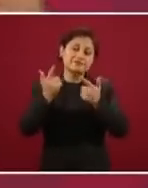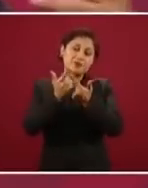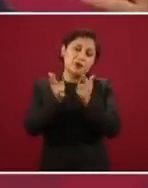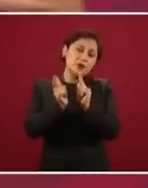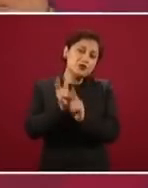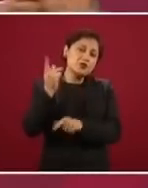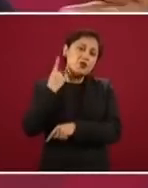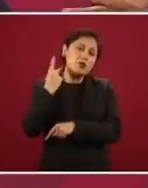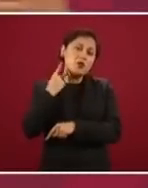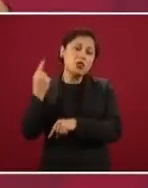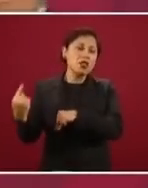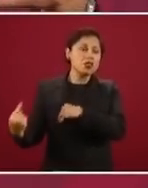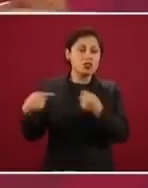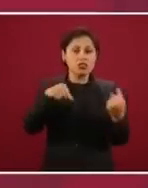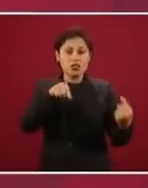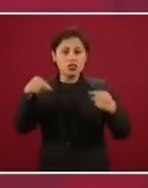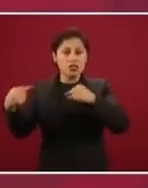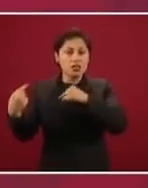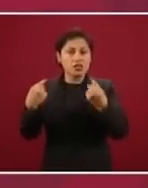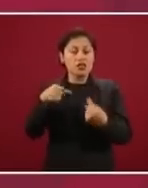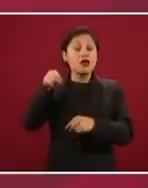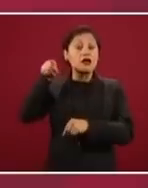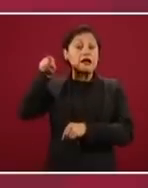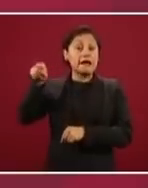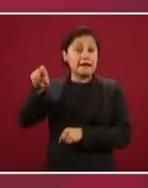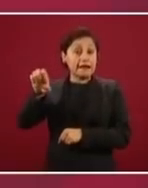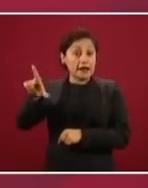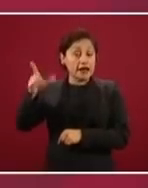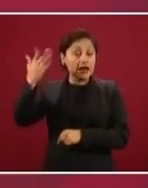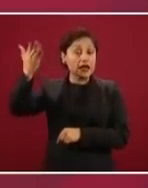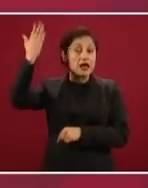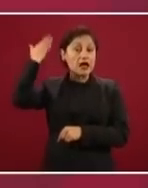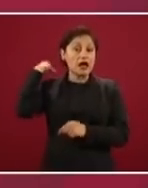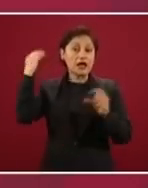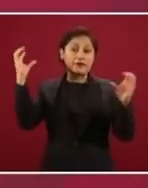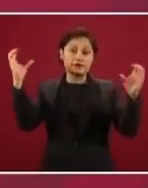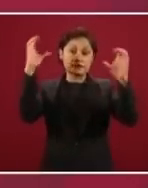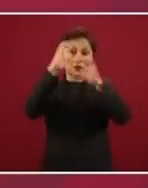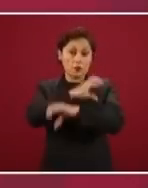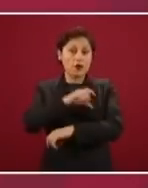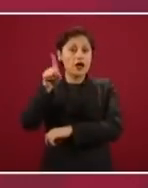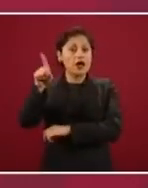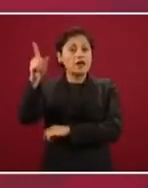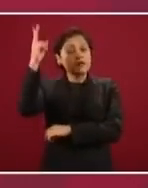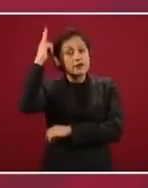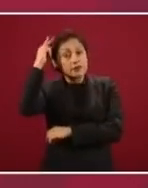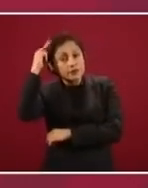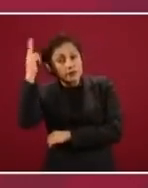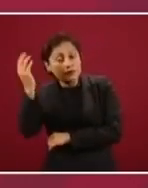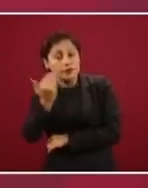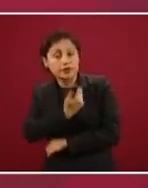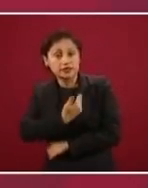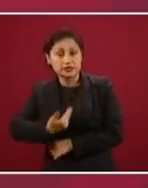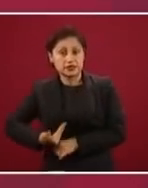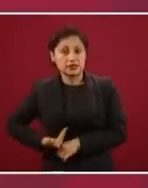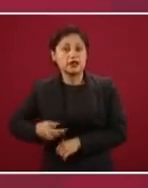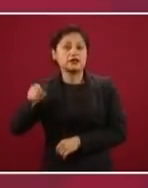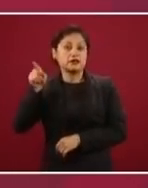era compadre de porfirio díaz y se quería quedar en la presidencia